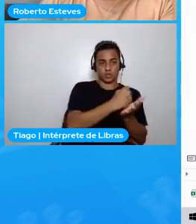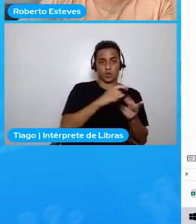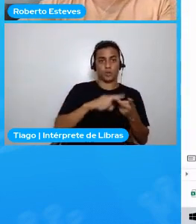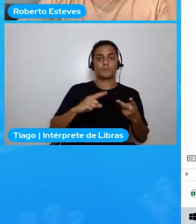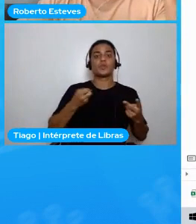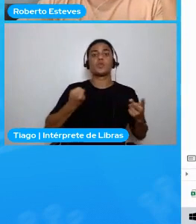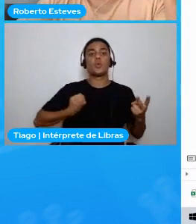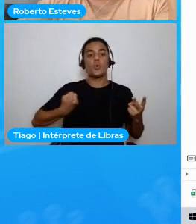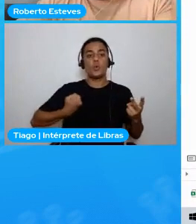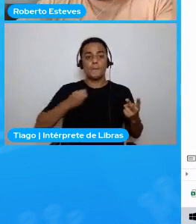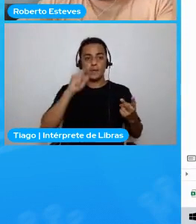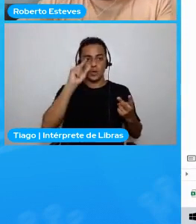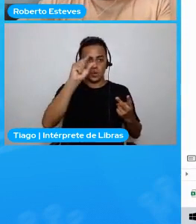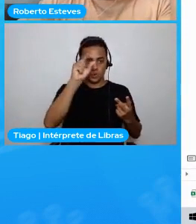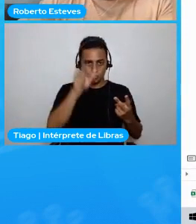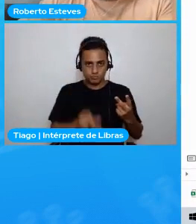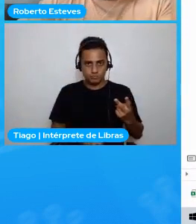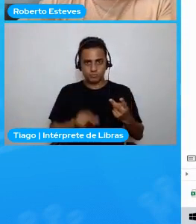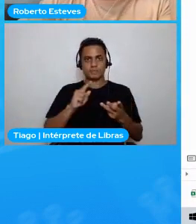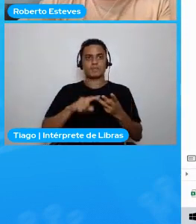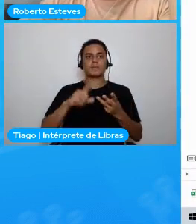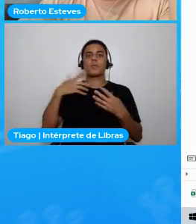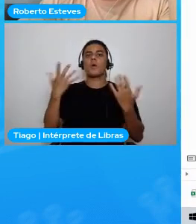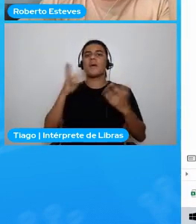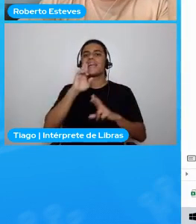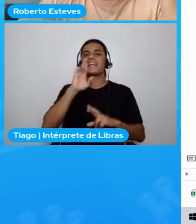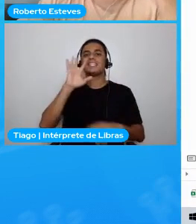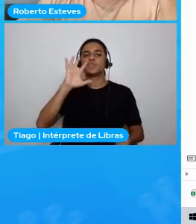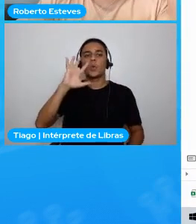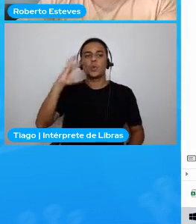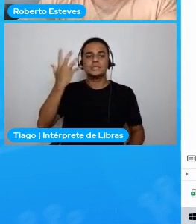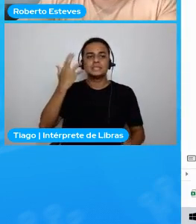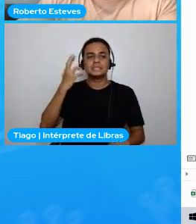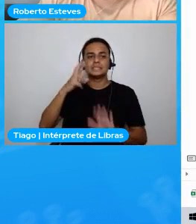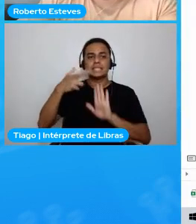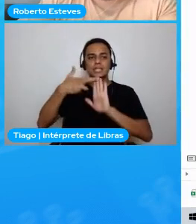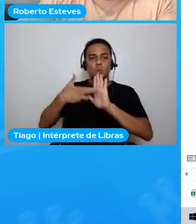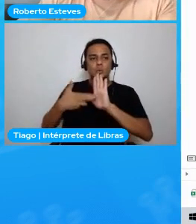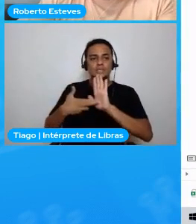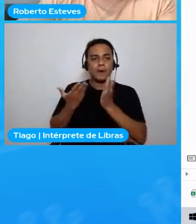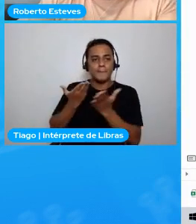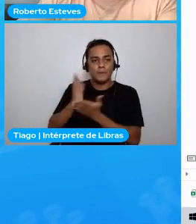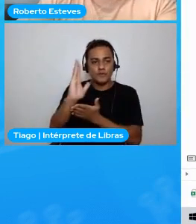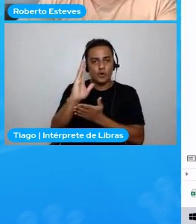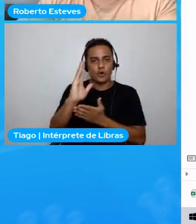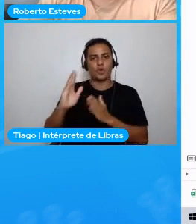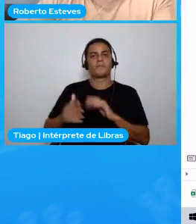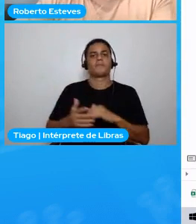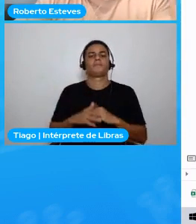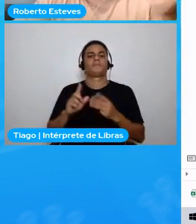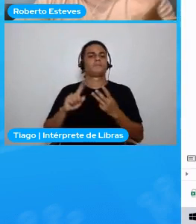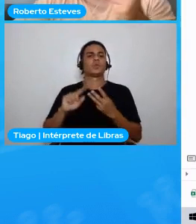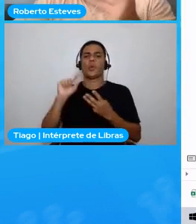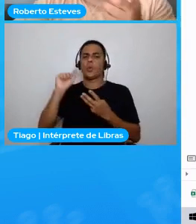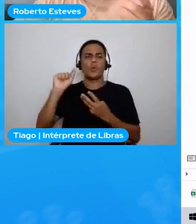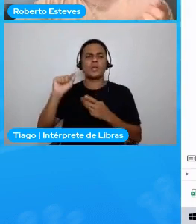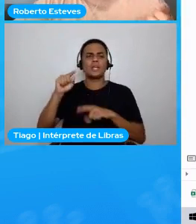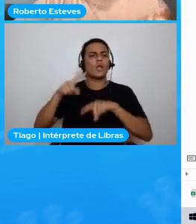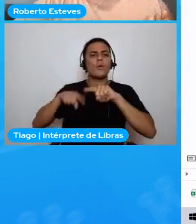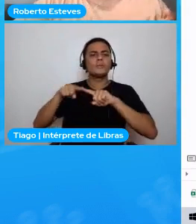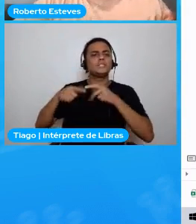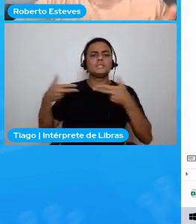contratación, la resolución donde se aprueba la contratación, el objeto contractual, es decir, por qué estoy